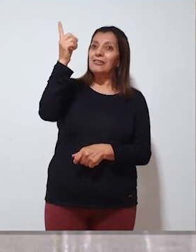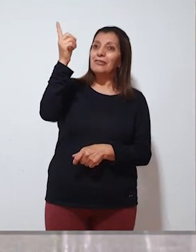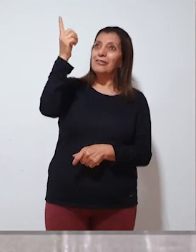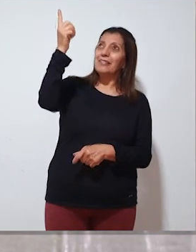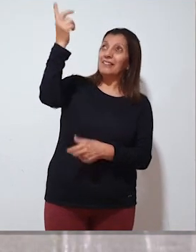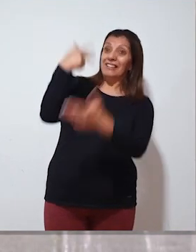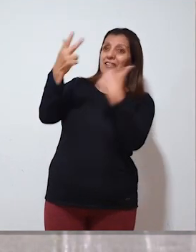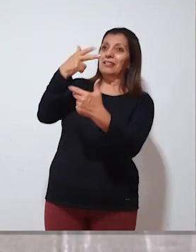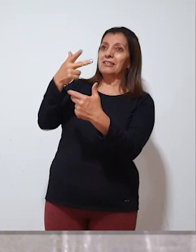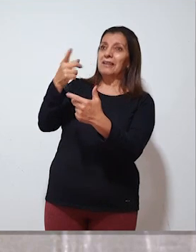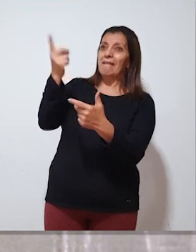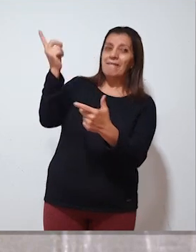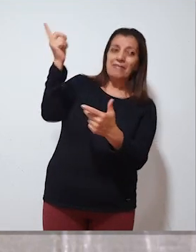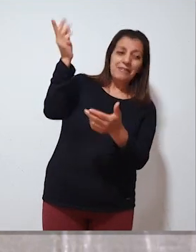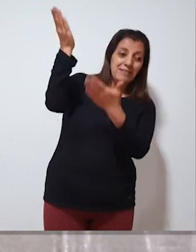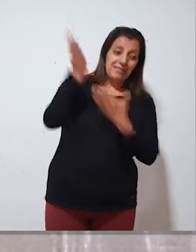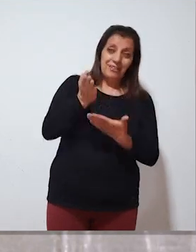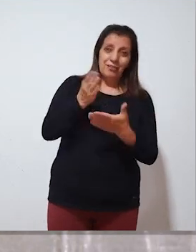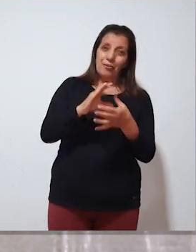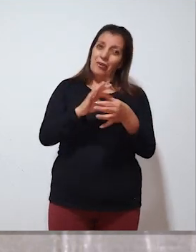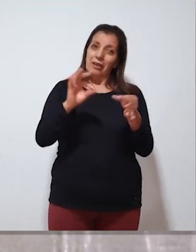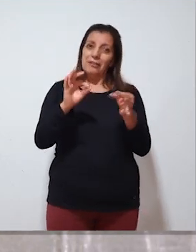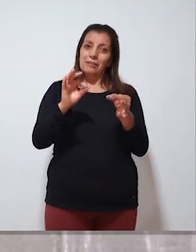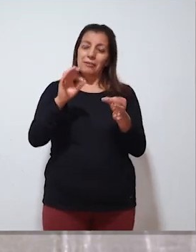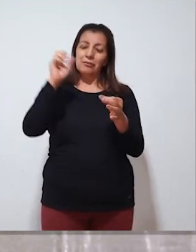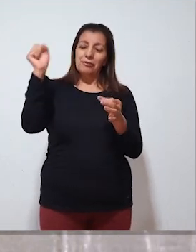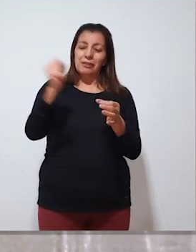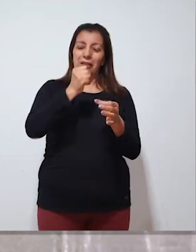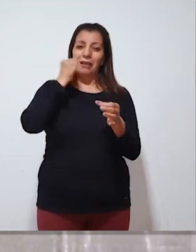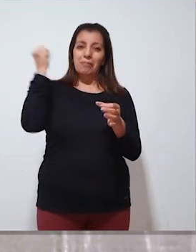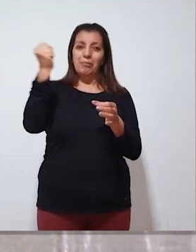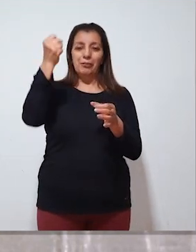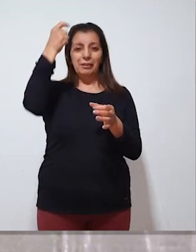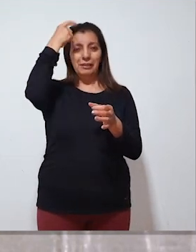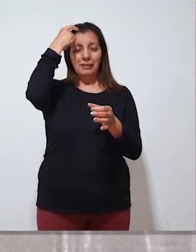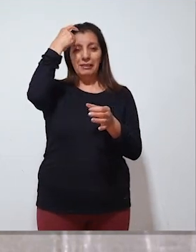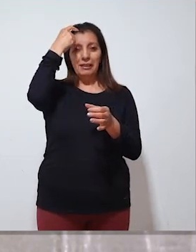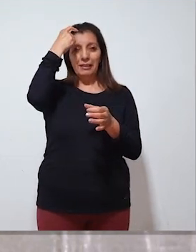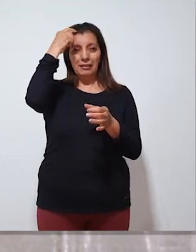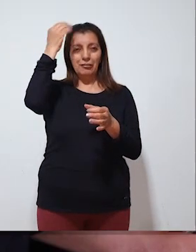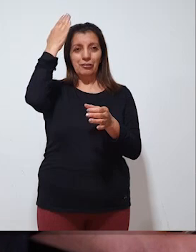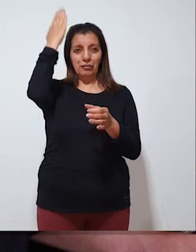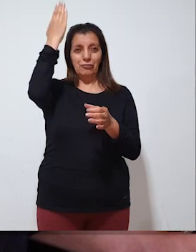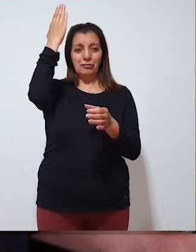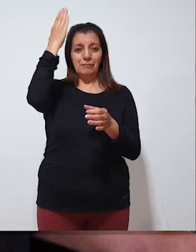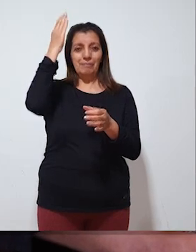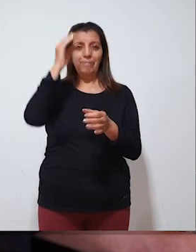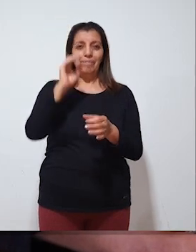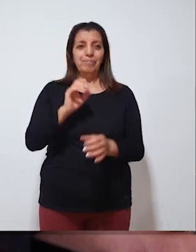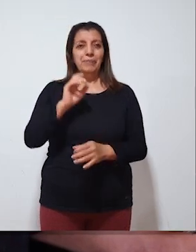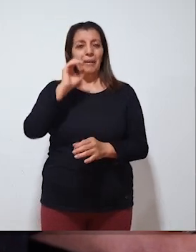poder y el reino de nuestro Dios y la soberanía de su Mesías. Palabra de Dios. Te